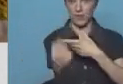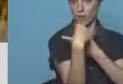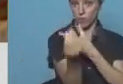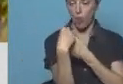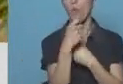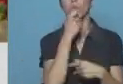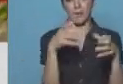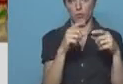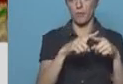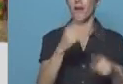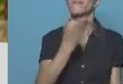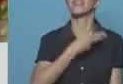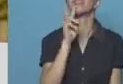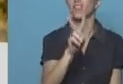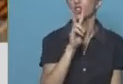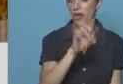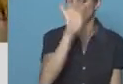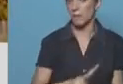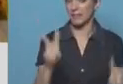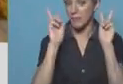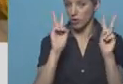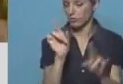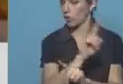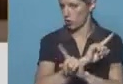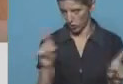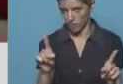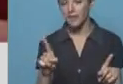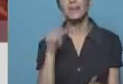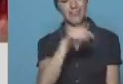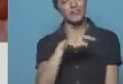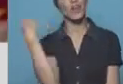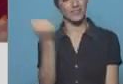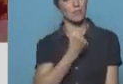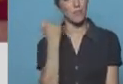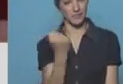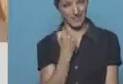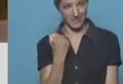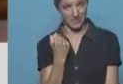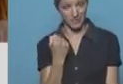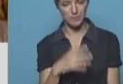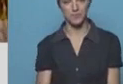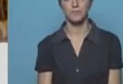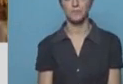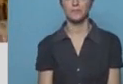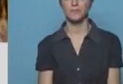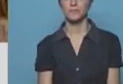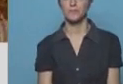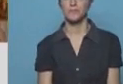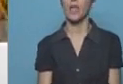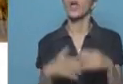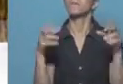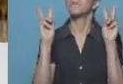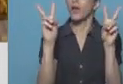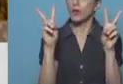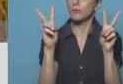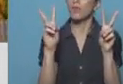Victoria no es solamente el peronismo. Y esto me parece lo novedoso de esta etapa. Que el peronismo ha sabido